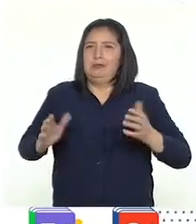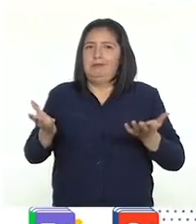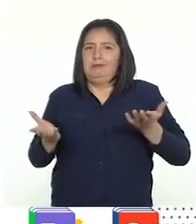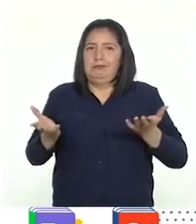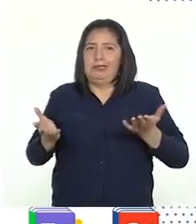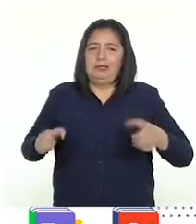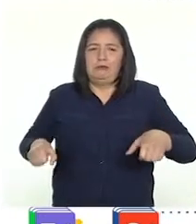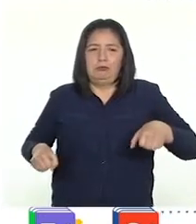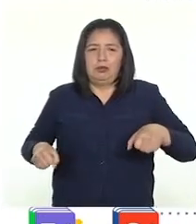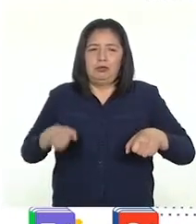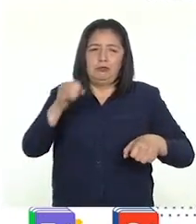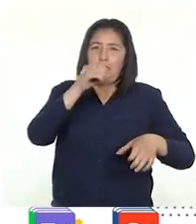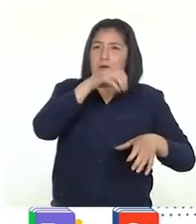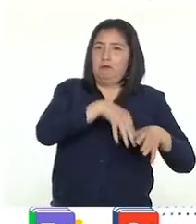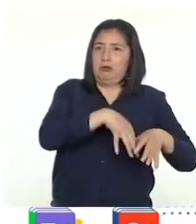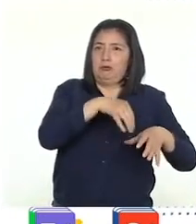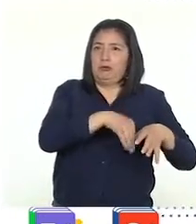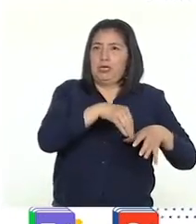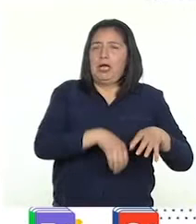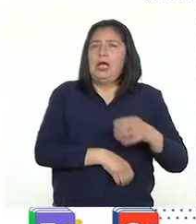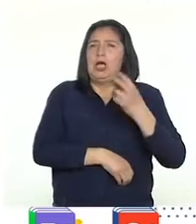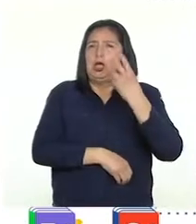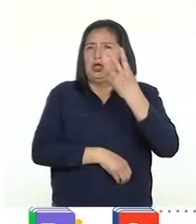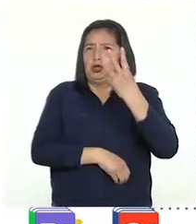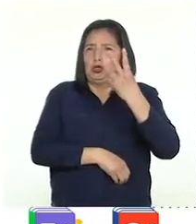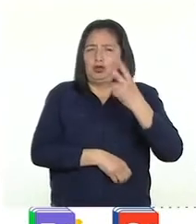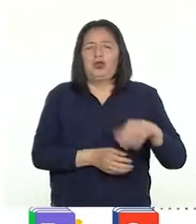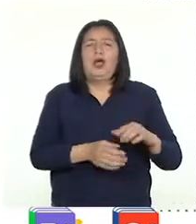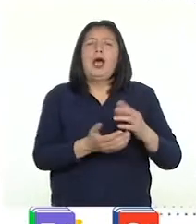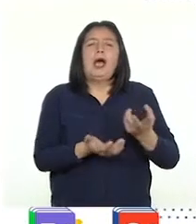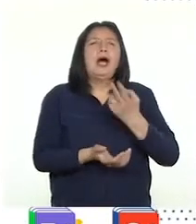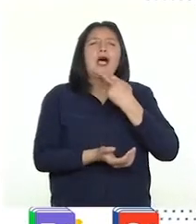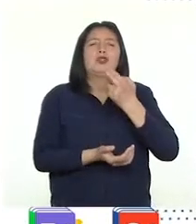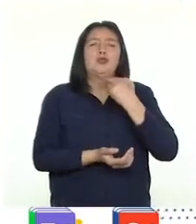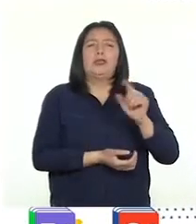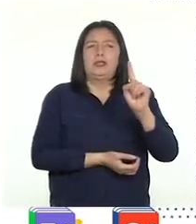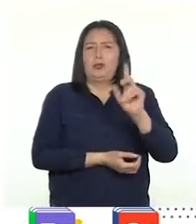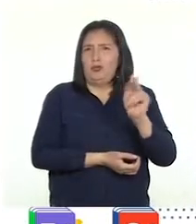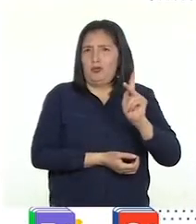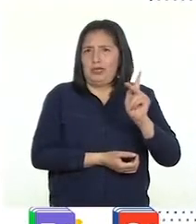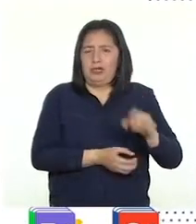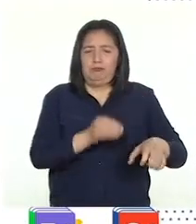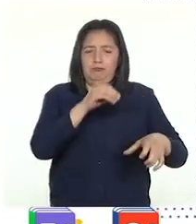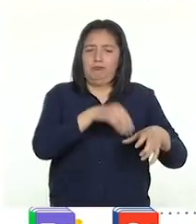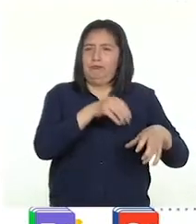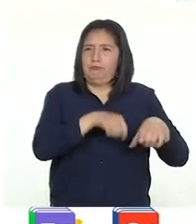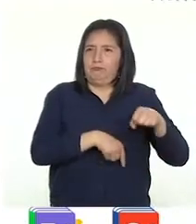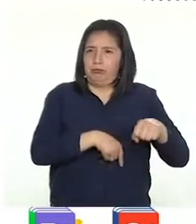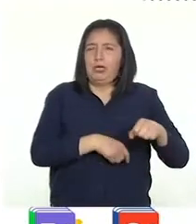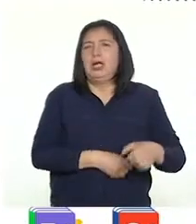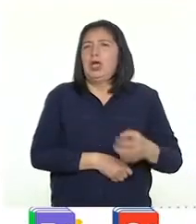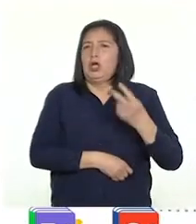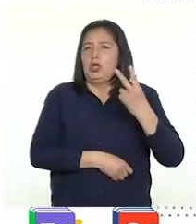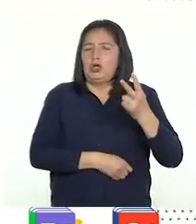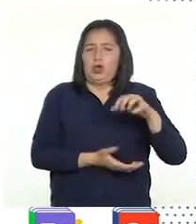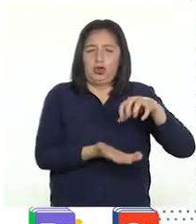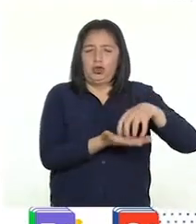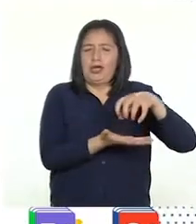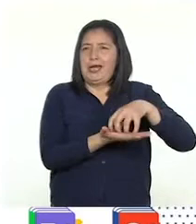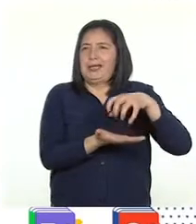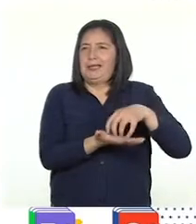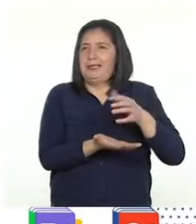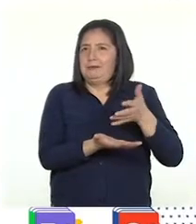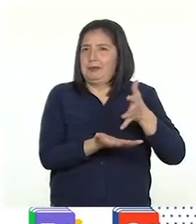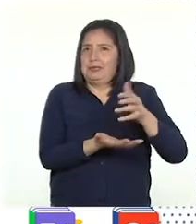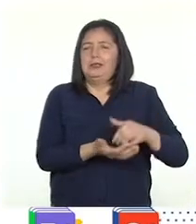equilibre. En una bolsa lleva dos paquetes de azúcar de un kilogramo cada una, dos latas de conservas